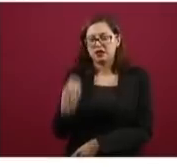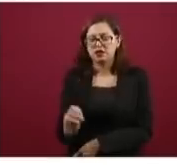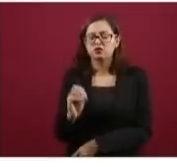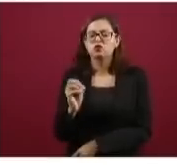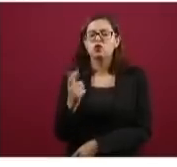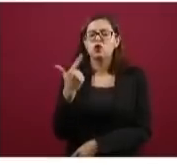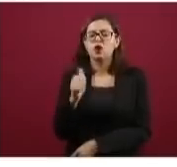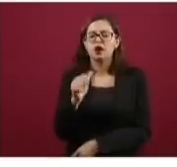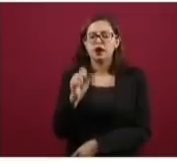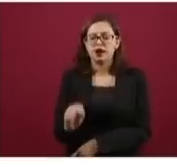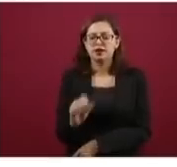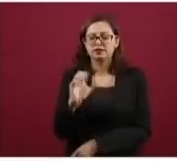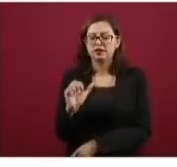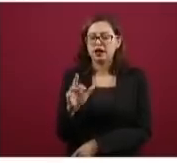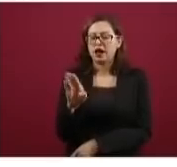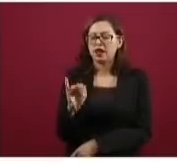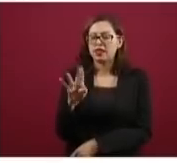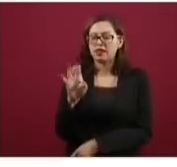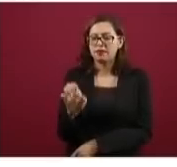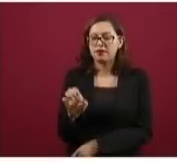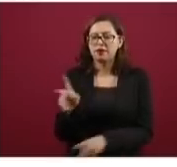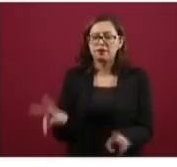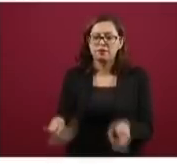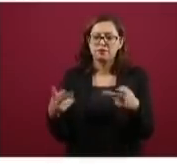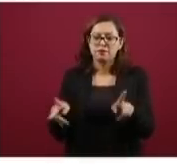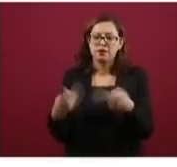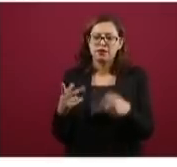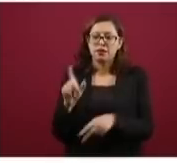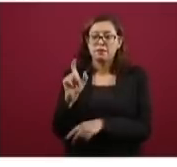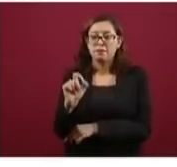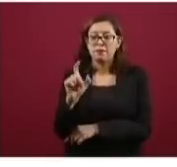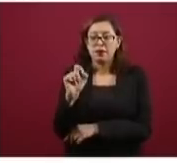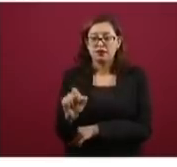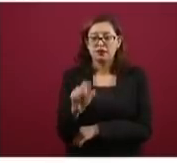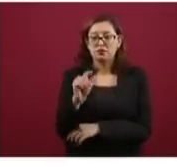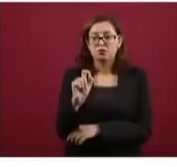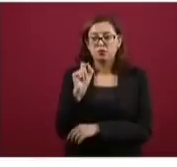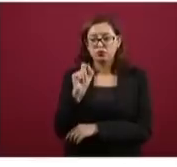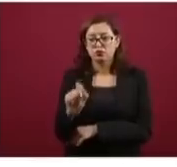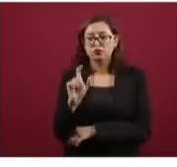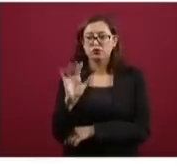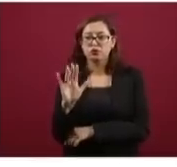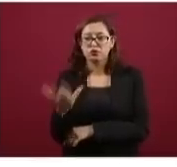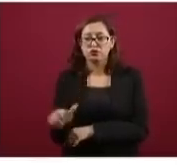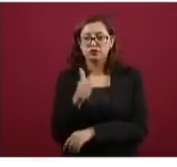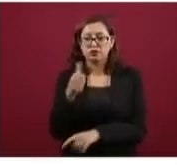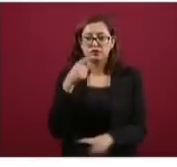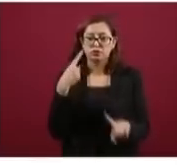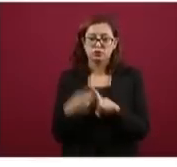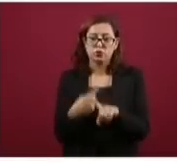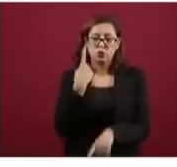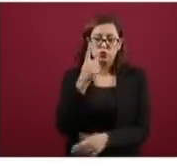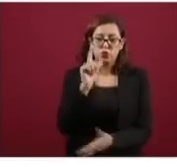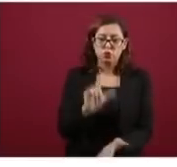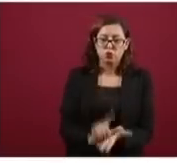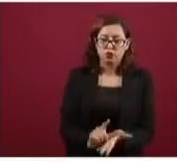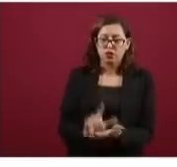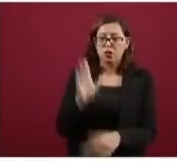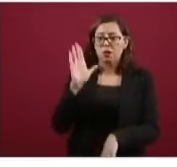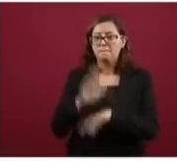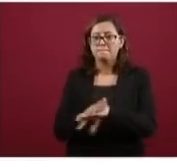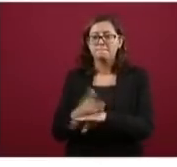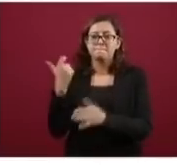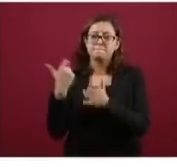precio al público de 20 pesos 56 centavos por kilo y en cilindros en cilindros el más económico